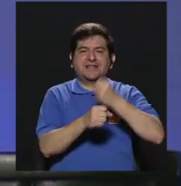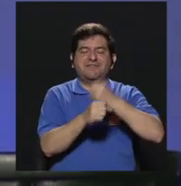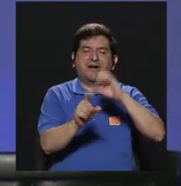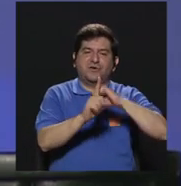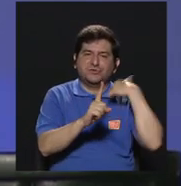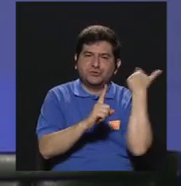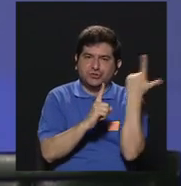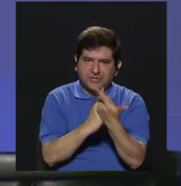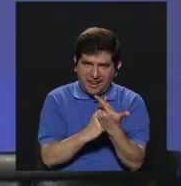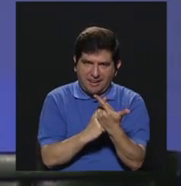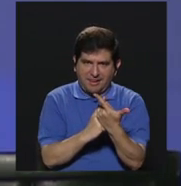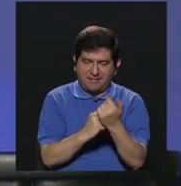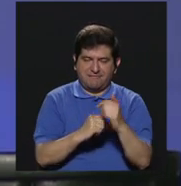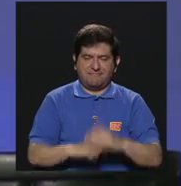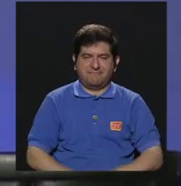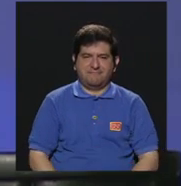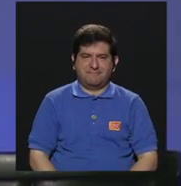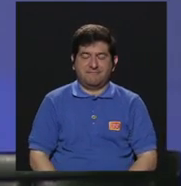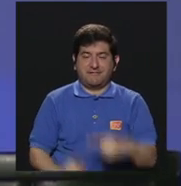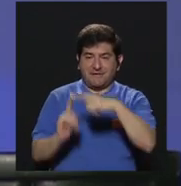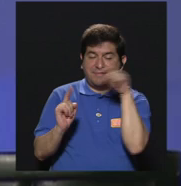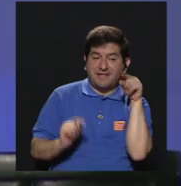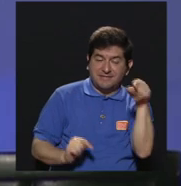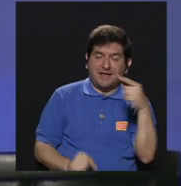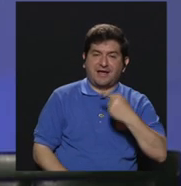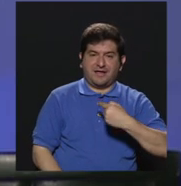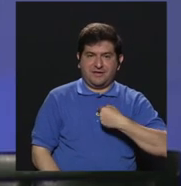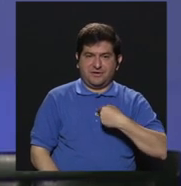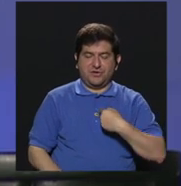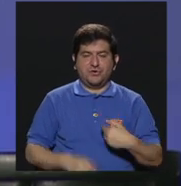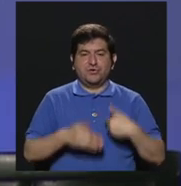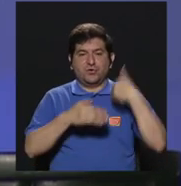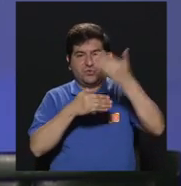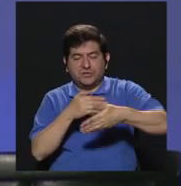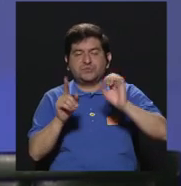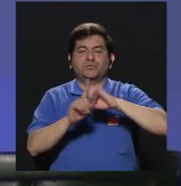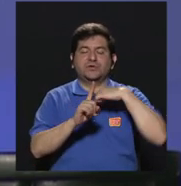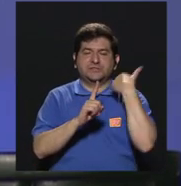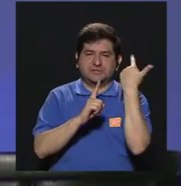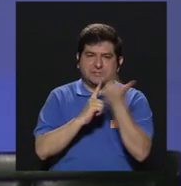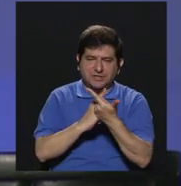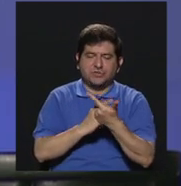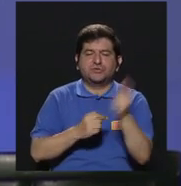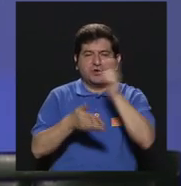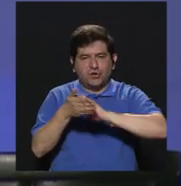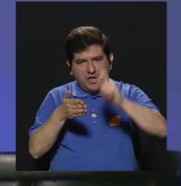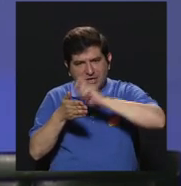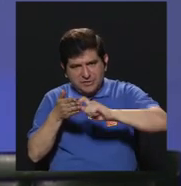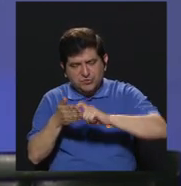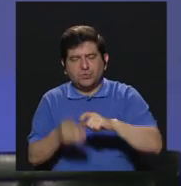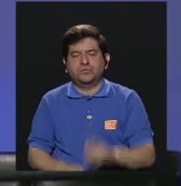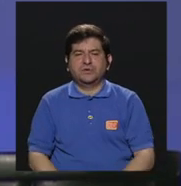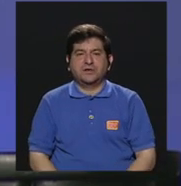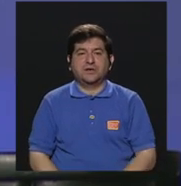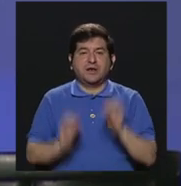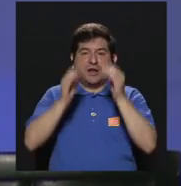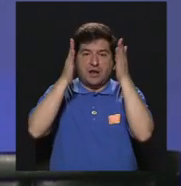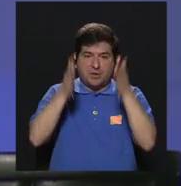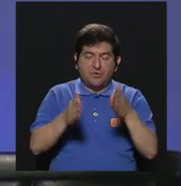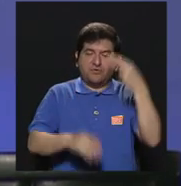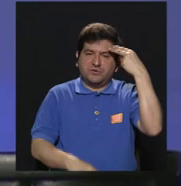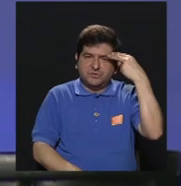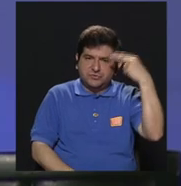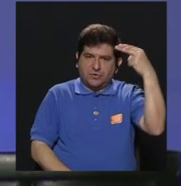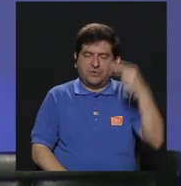Social, desde donde pasé a la de Sociología, y porque los profesores